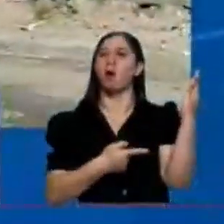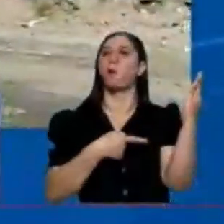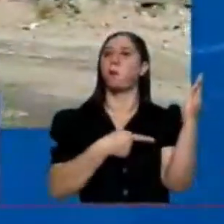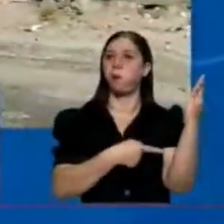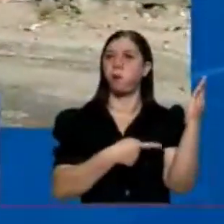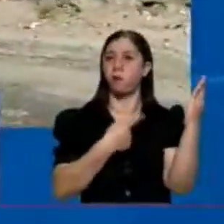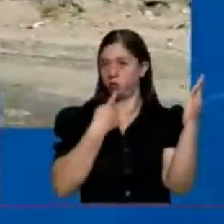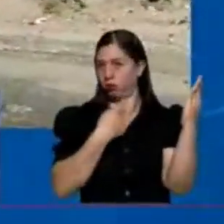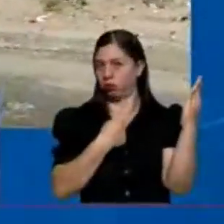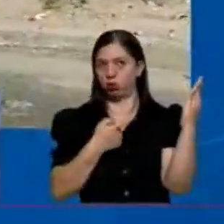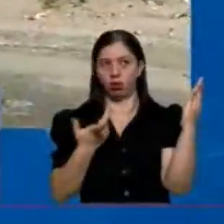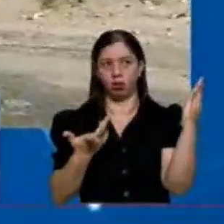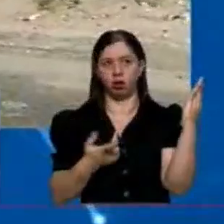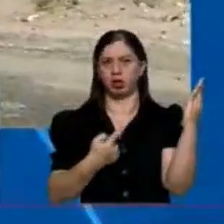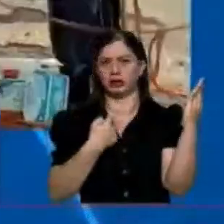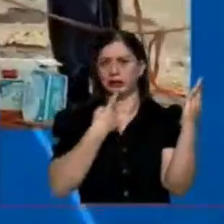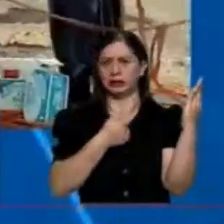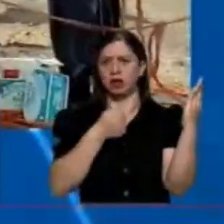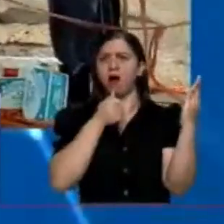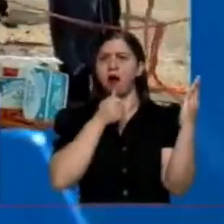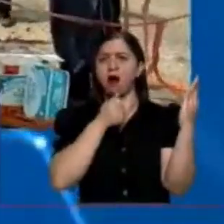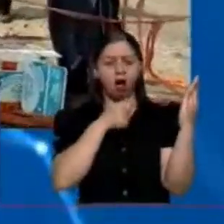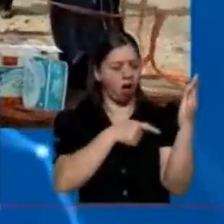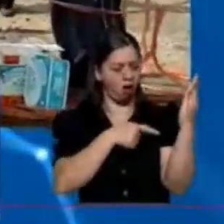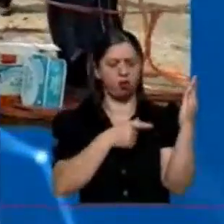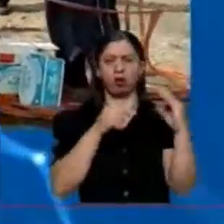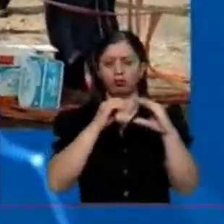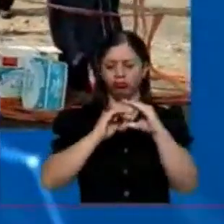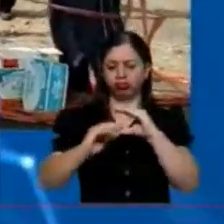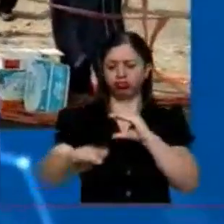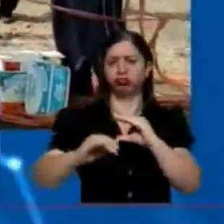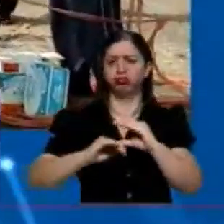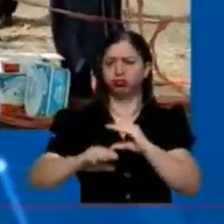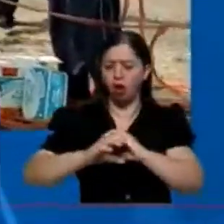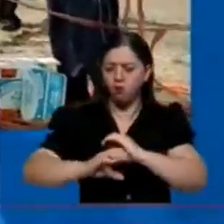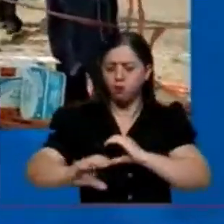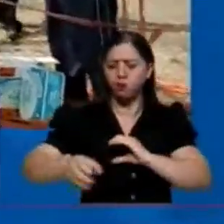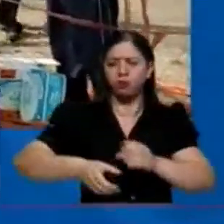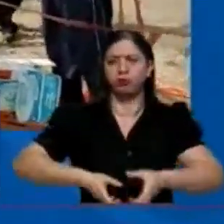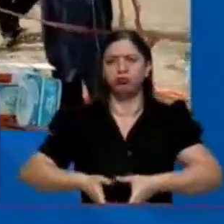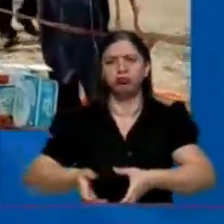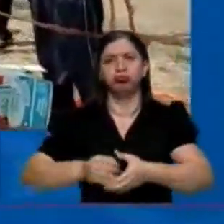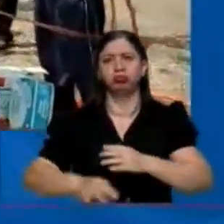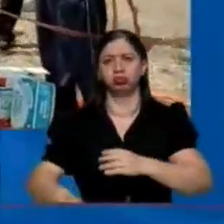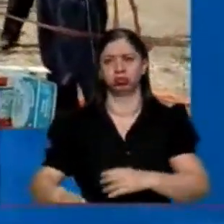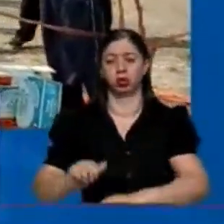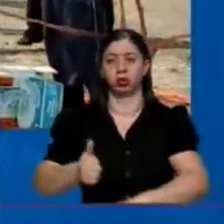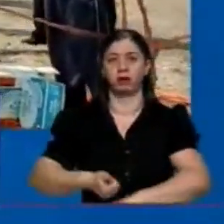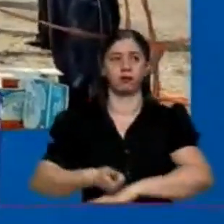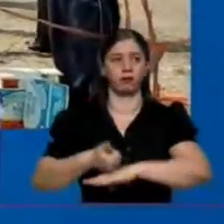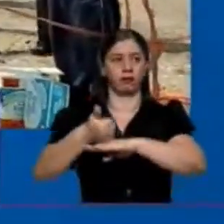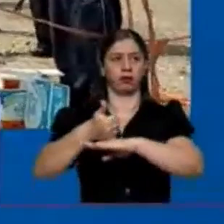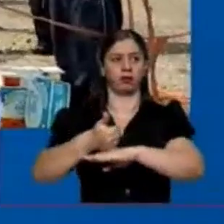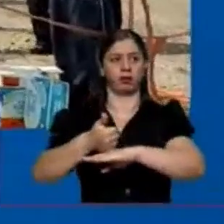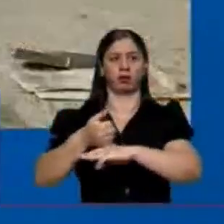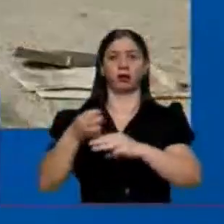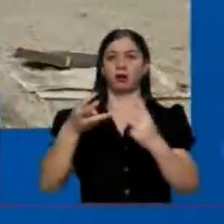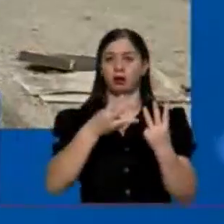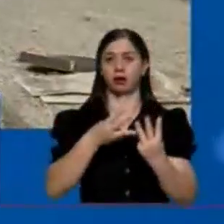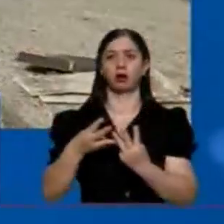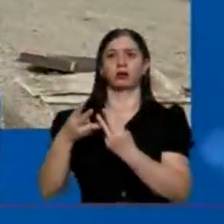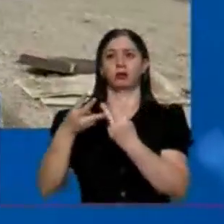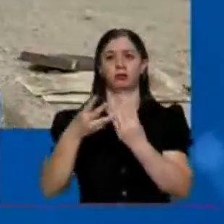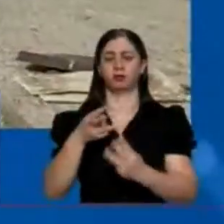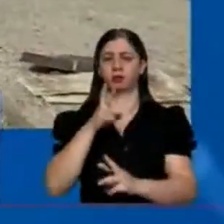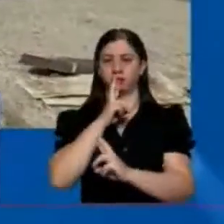se ha incluido obviamente el de acueducto y alcantarillado. El gerente del área de Empresas Municipales de Cali,